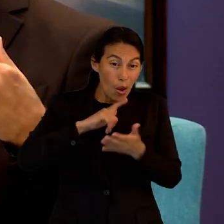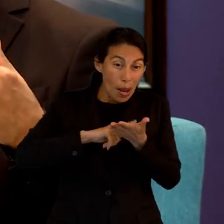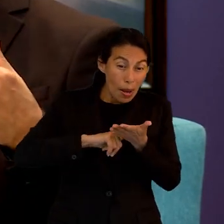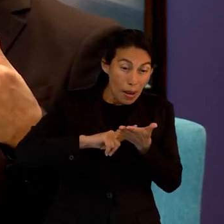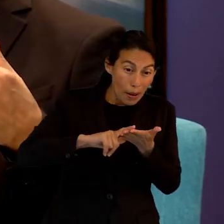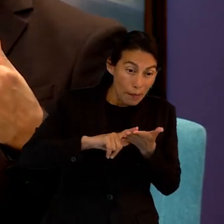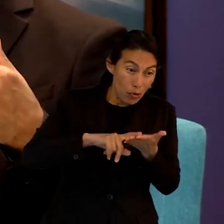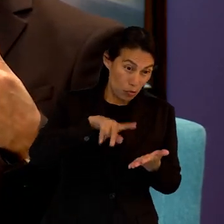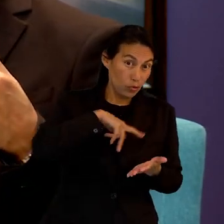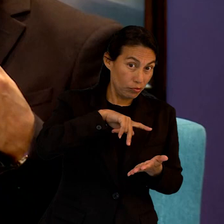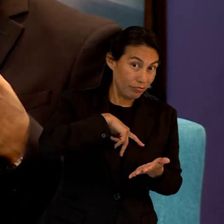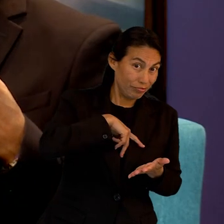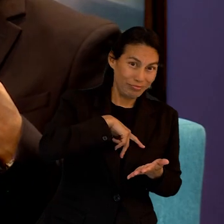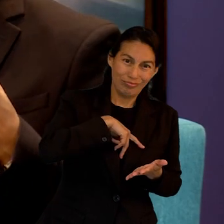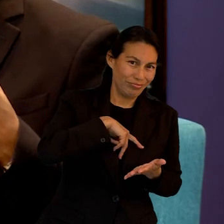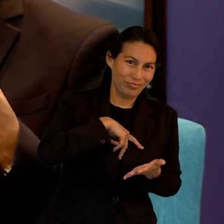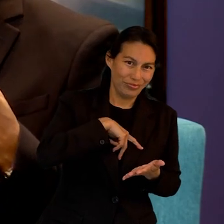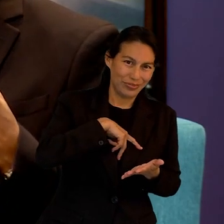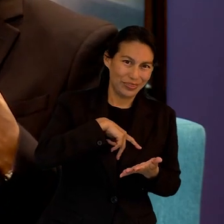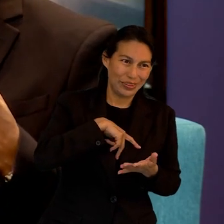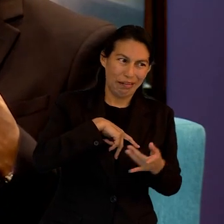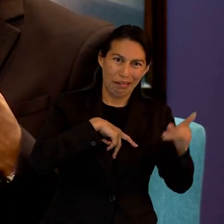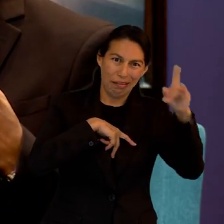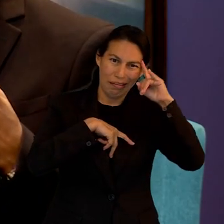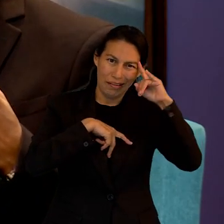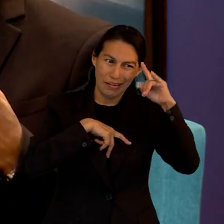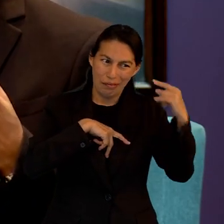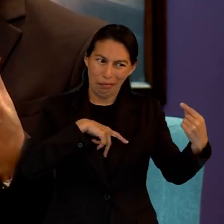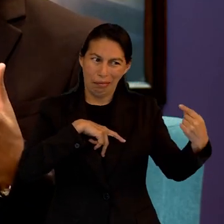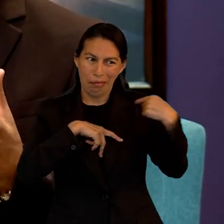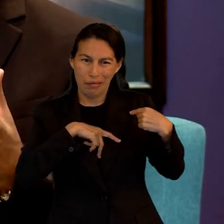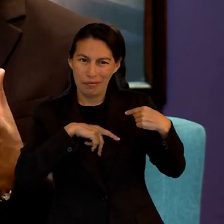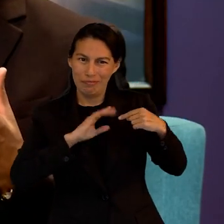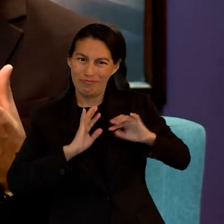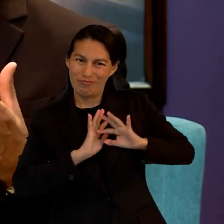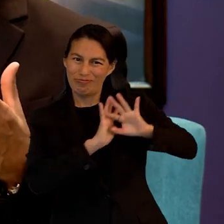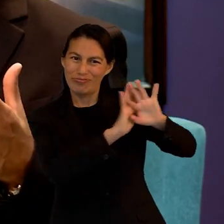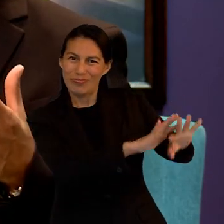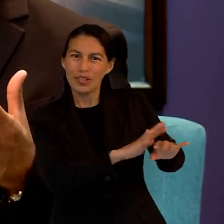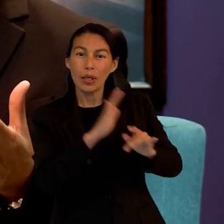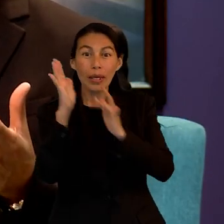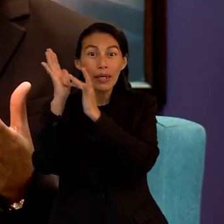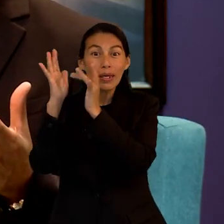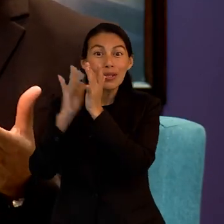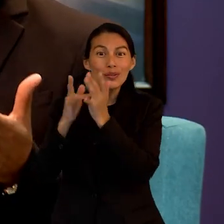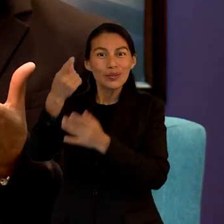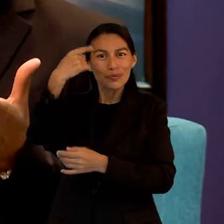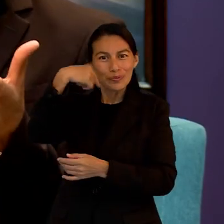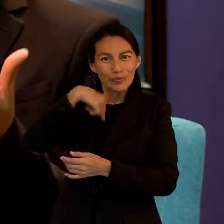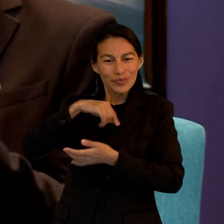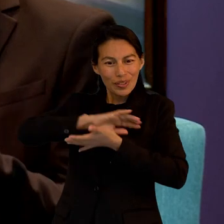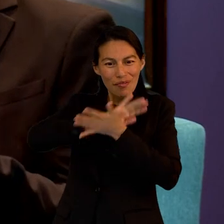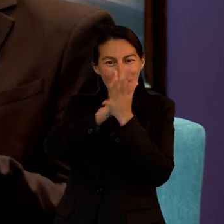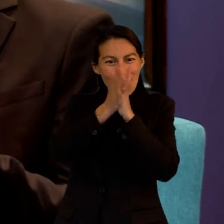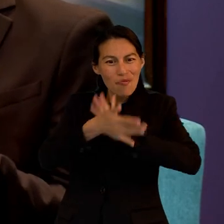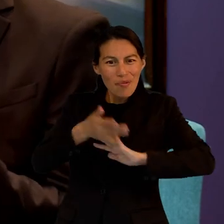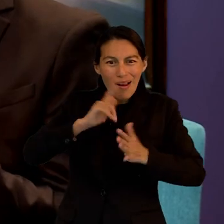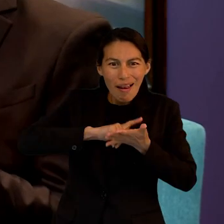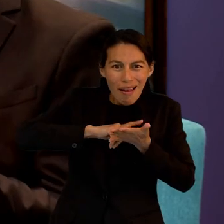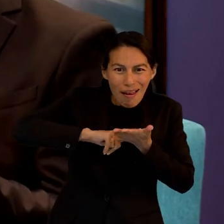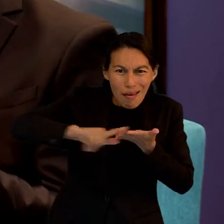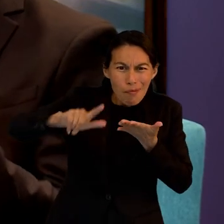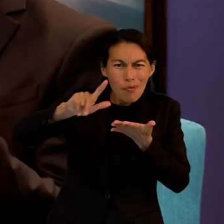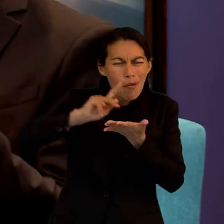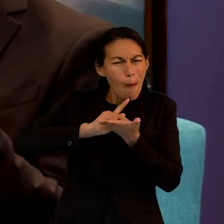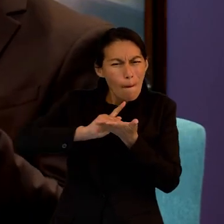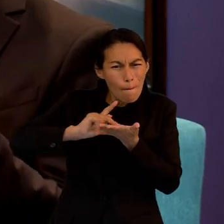él ya ha limpiado y tenemos el nos brinda esa confianza debemos tener esa confianza de